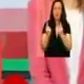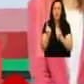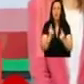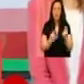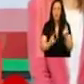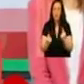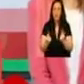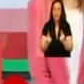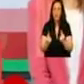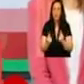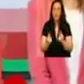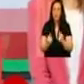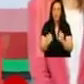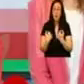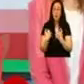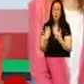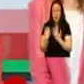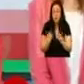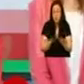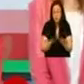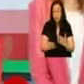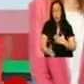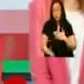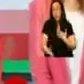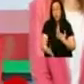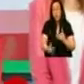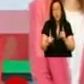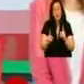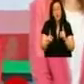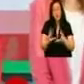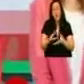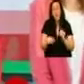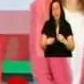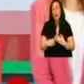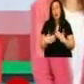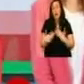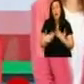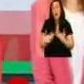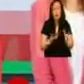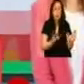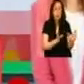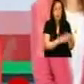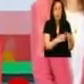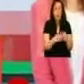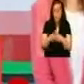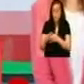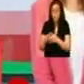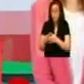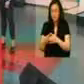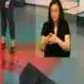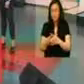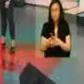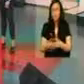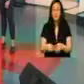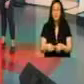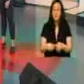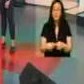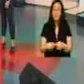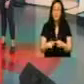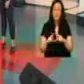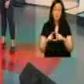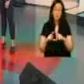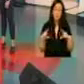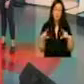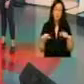una donación solidaria, también es voluntaria. Y colectiva. Y colectiva, por lo tanto, como decía Cairo hace